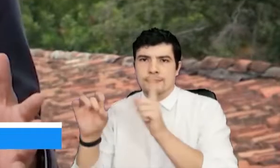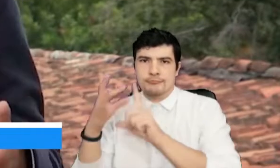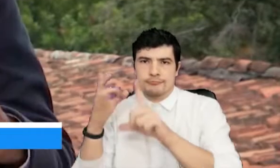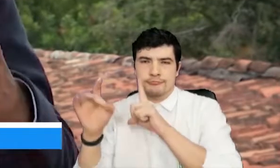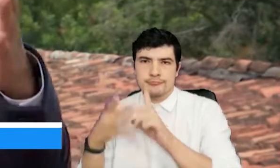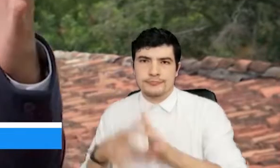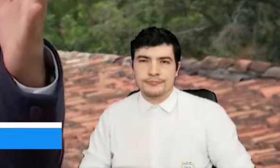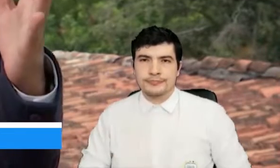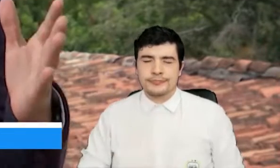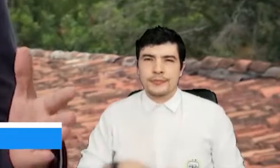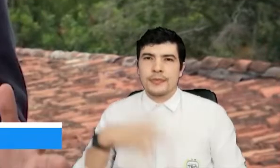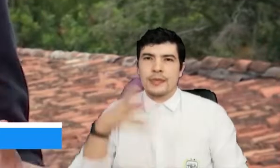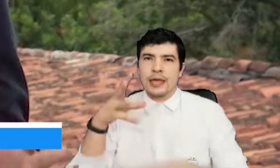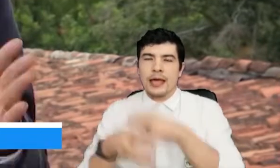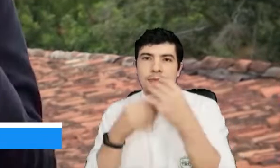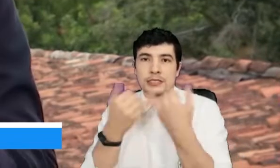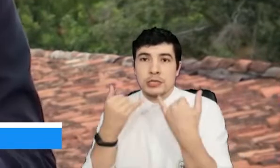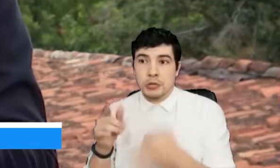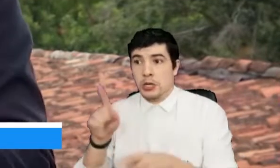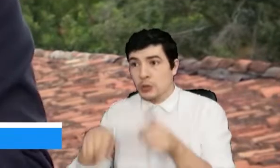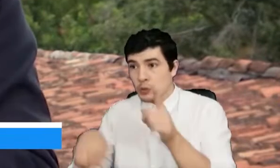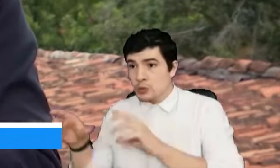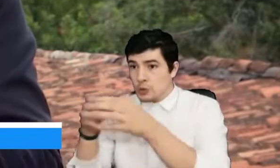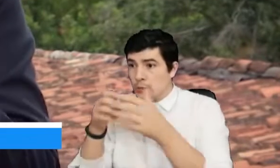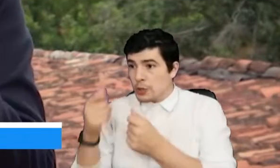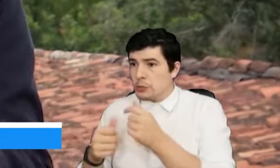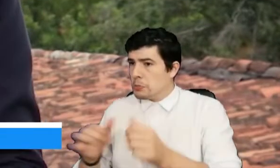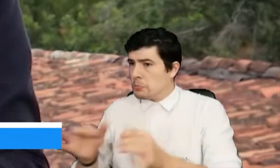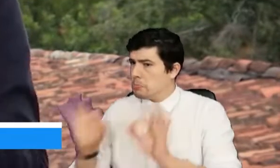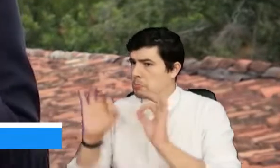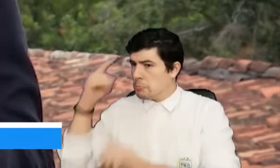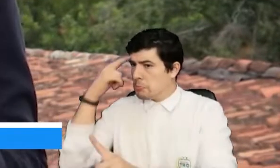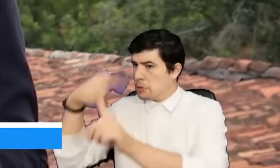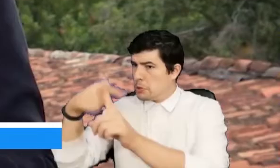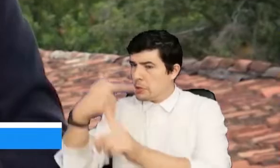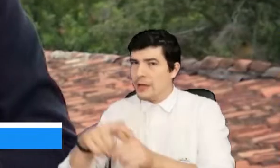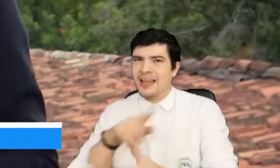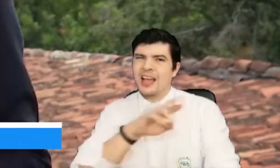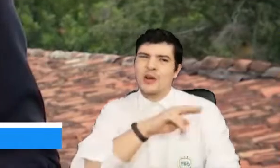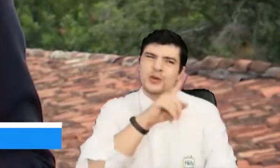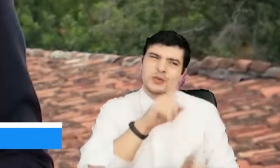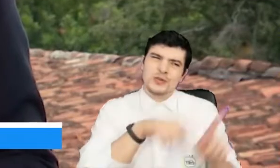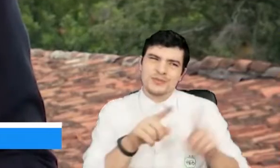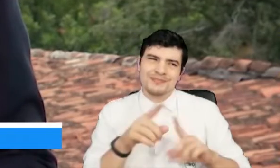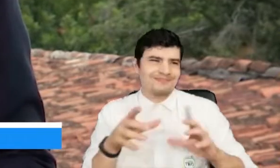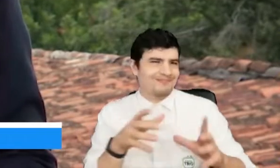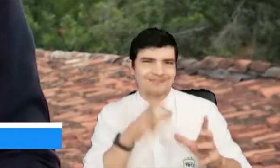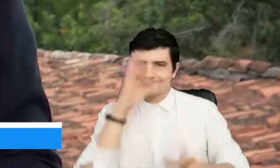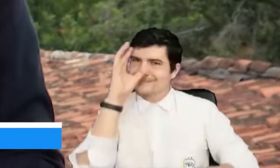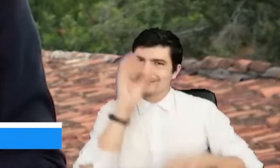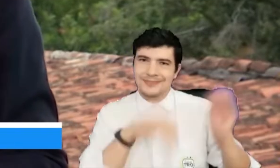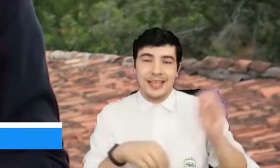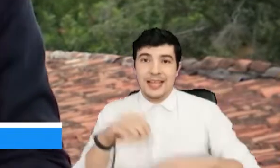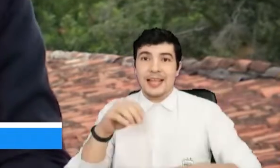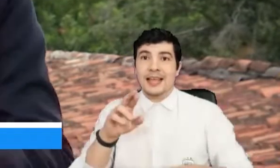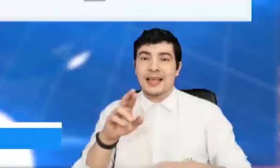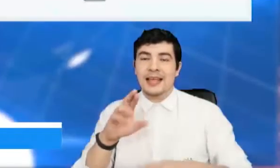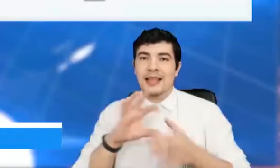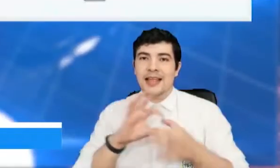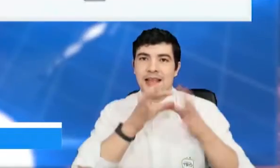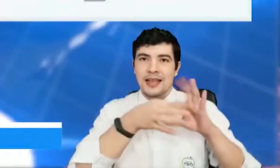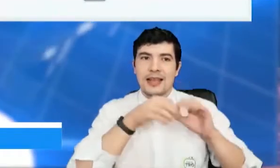de que la medida ha caído muy bien en algunos sectores, en otros no tanto como en la oposición, a través de sus redes sociales, la representante de la Cámara, Ángela María